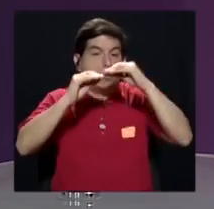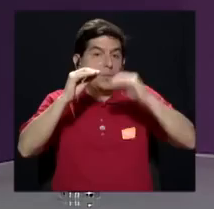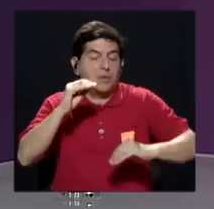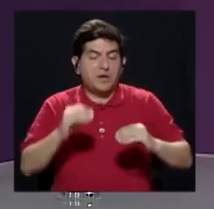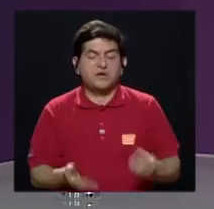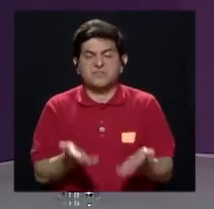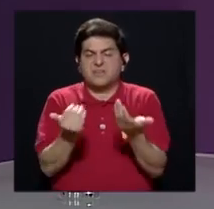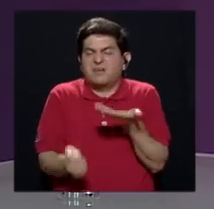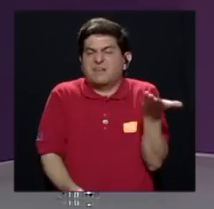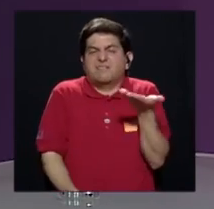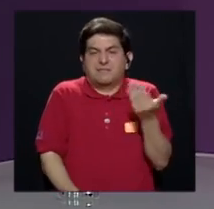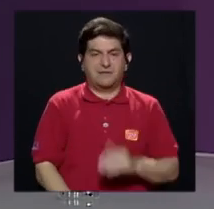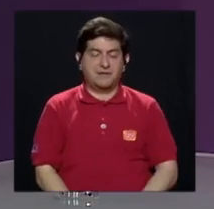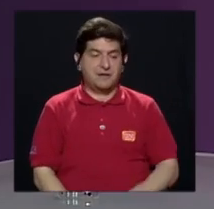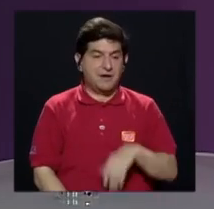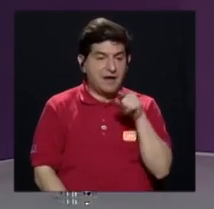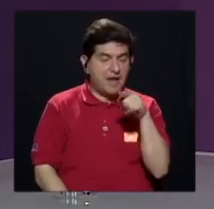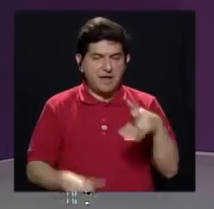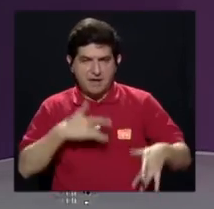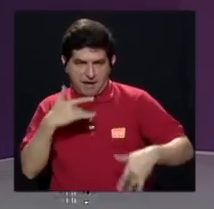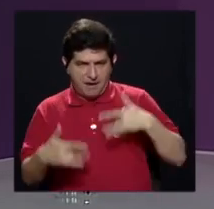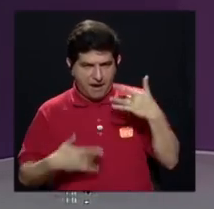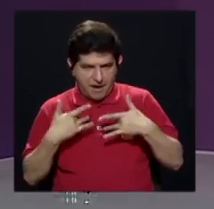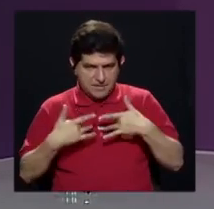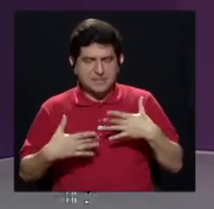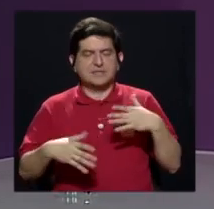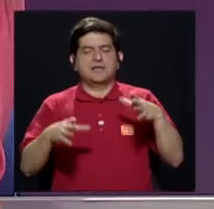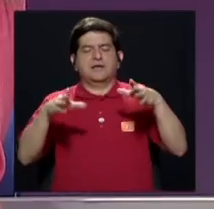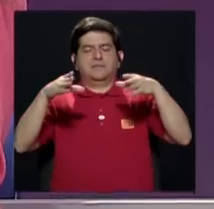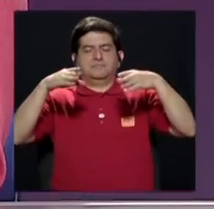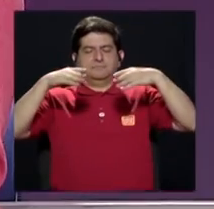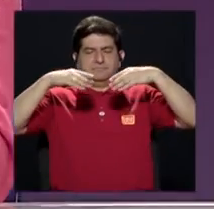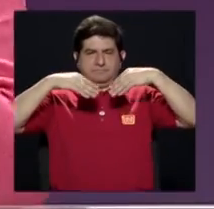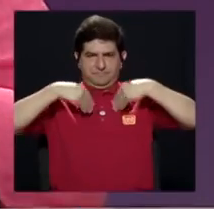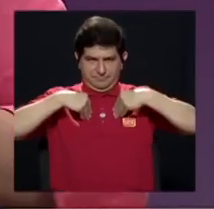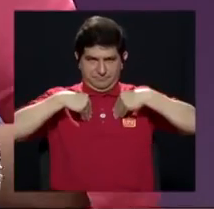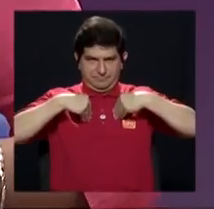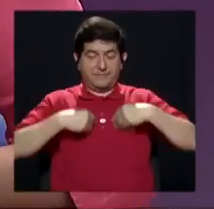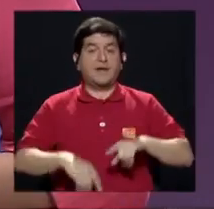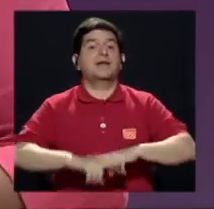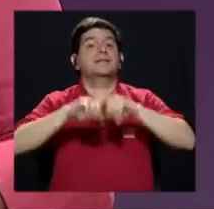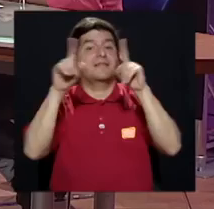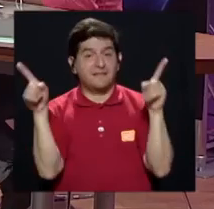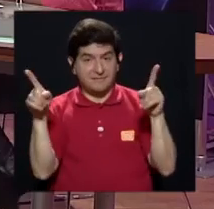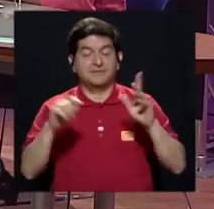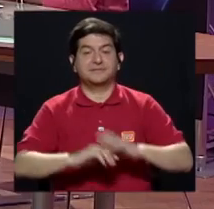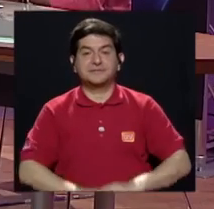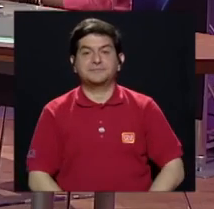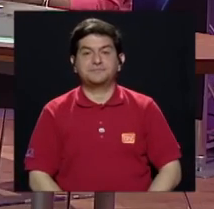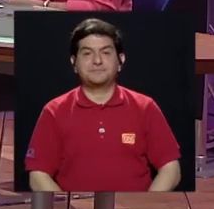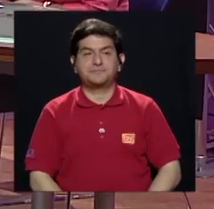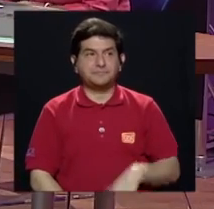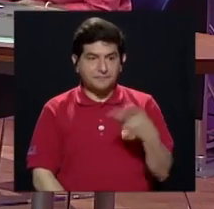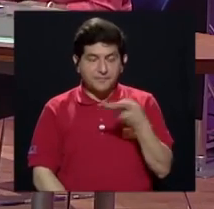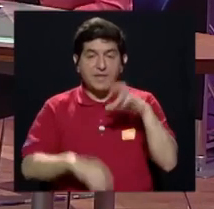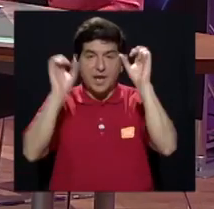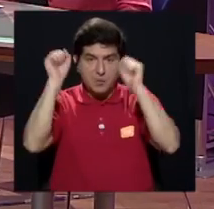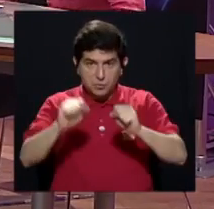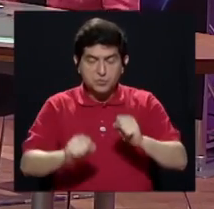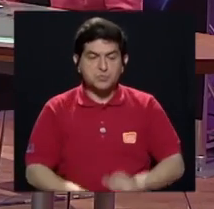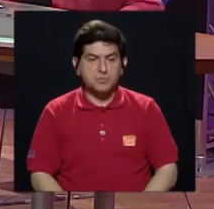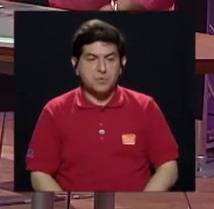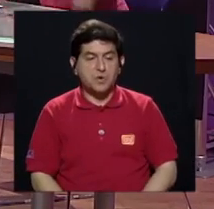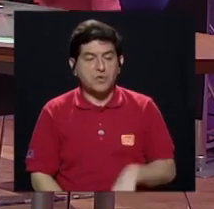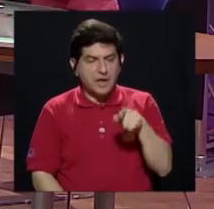deseo y de acuerdo a lo que va sintiendo lo va aceptando y esa es la gran diferencia en que entre los dos puedan cultivar